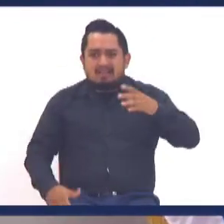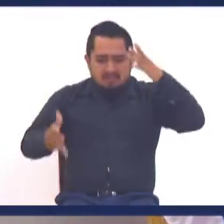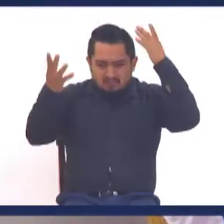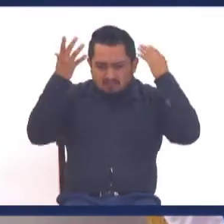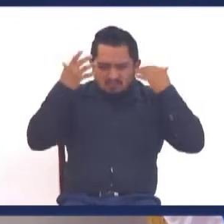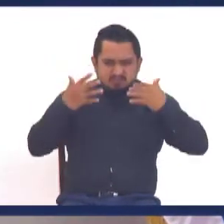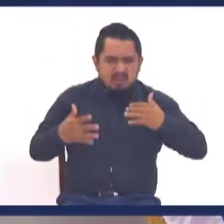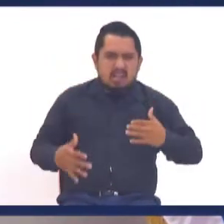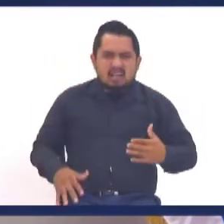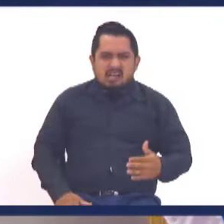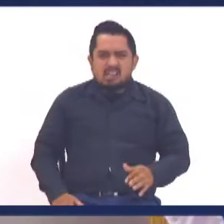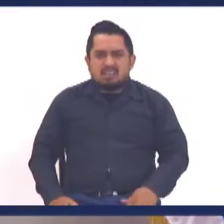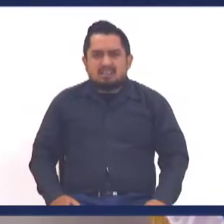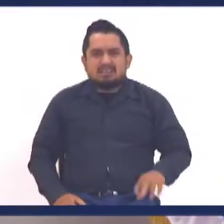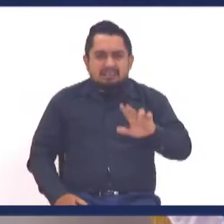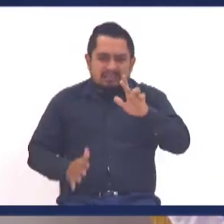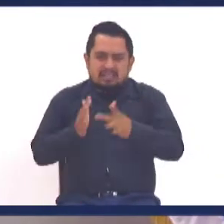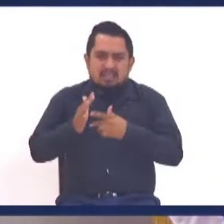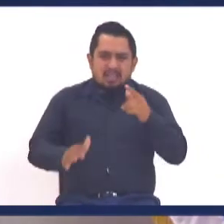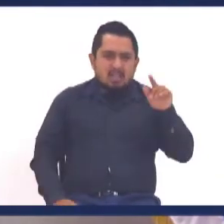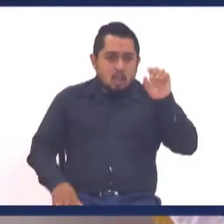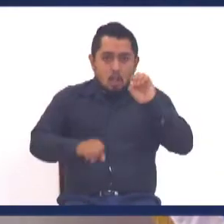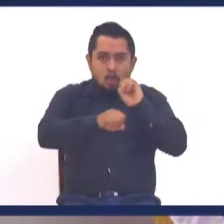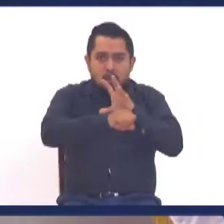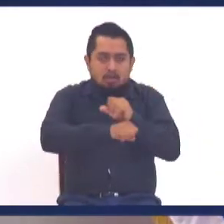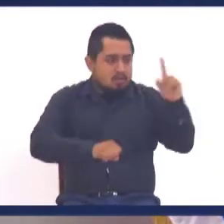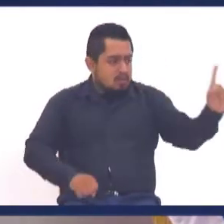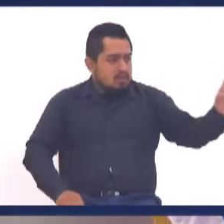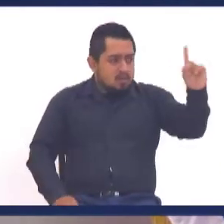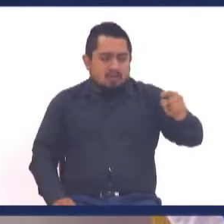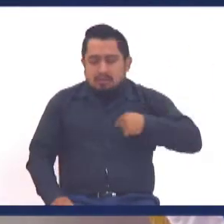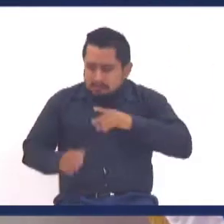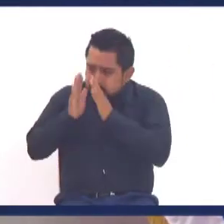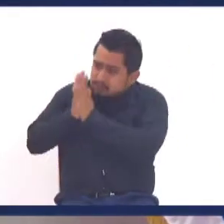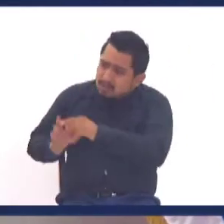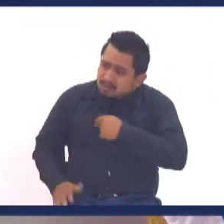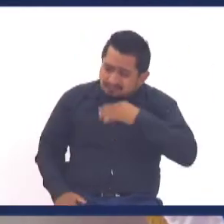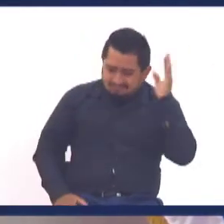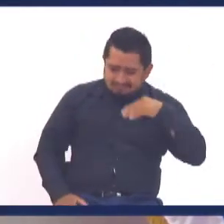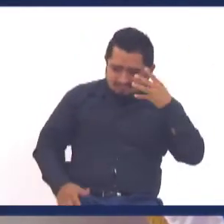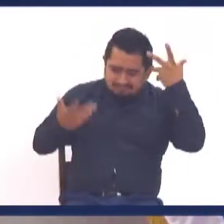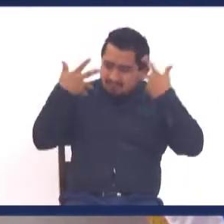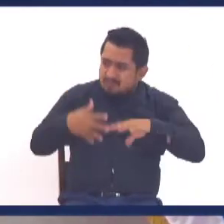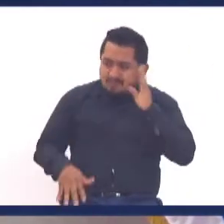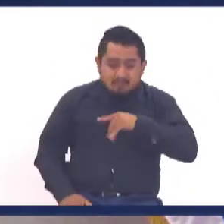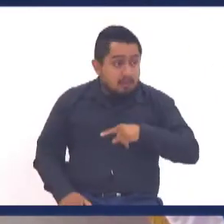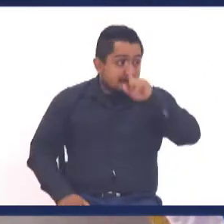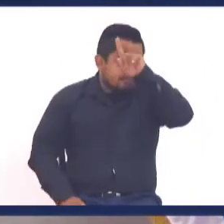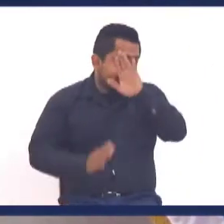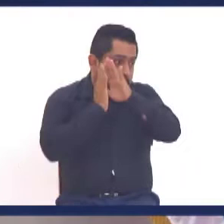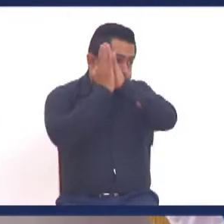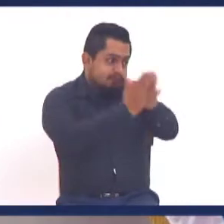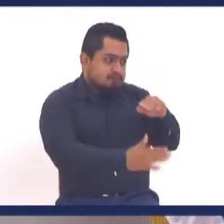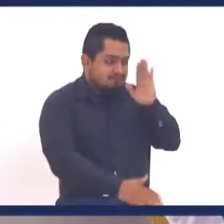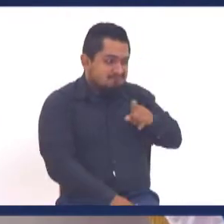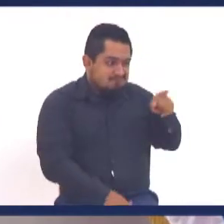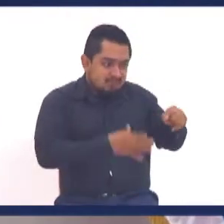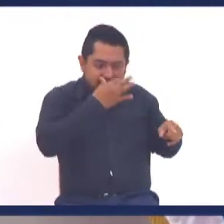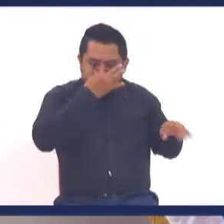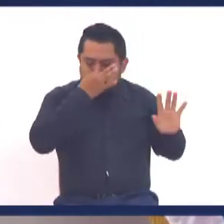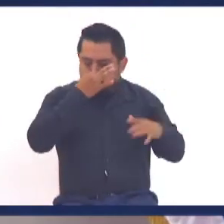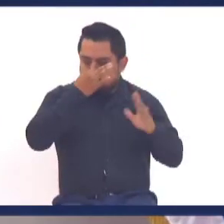descuidado vino 34 veces a la oficina a la consejería y perdóname pastor porque no me bañado que te perdone dios le decía mucho y después también